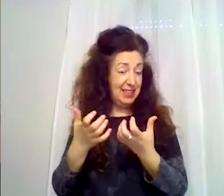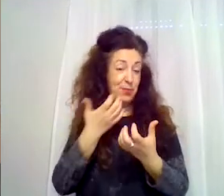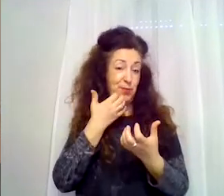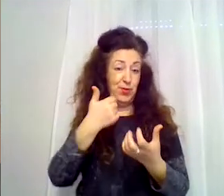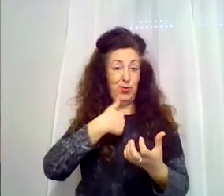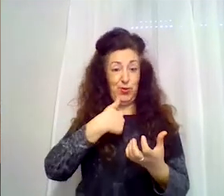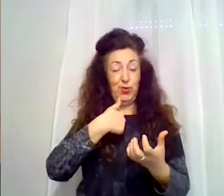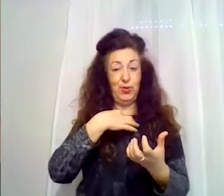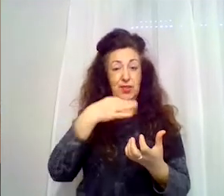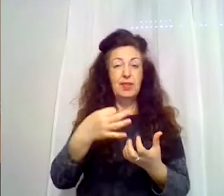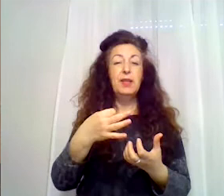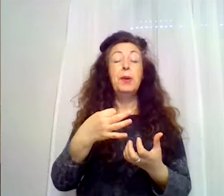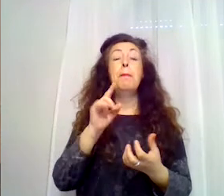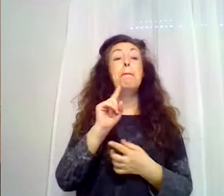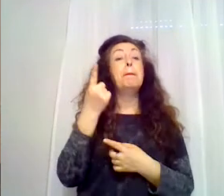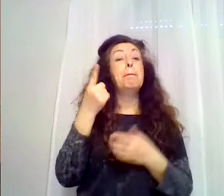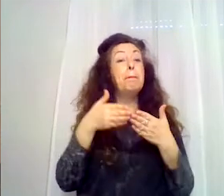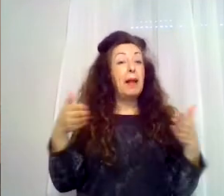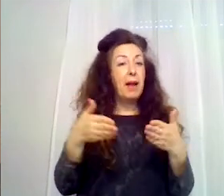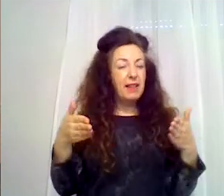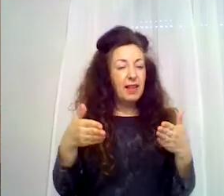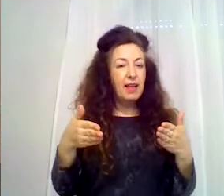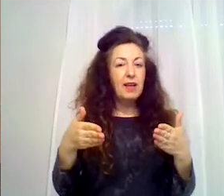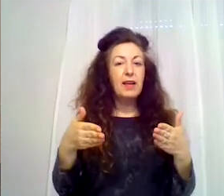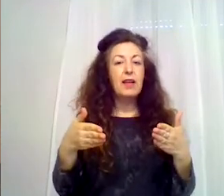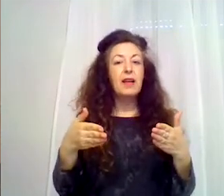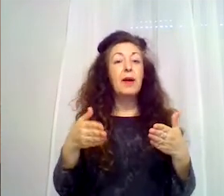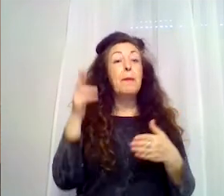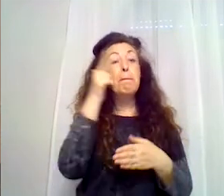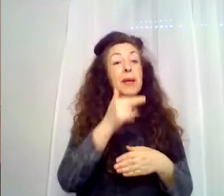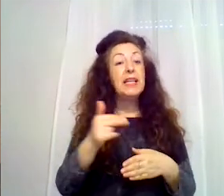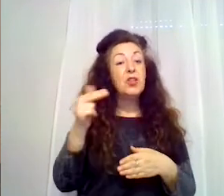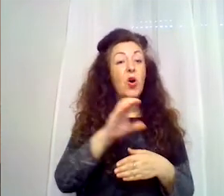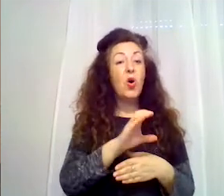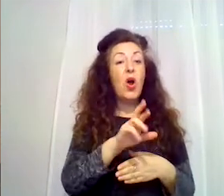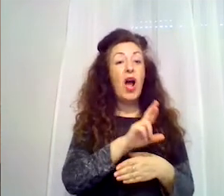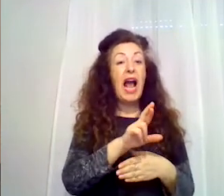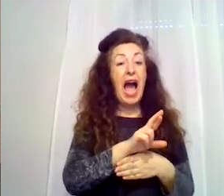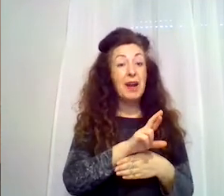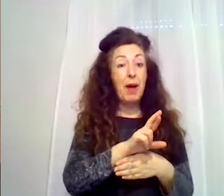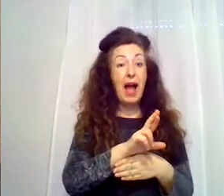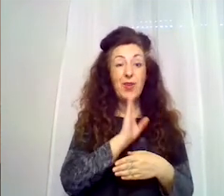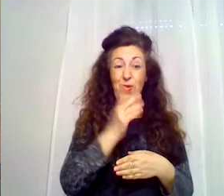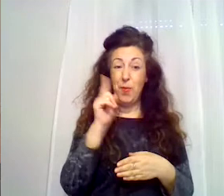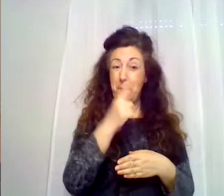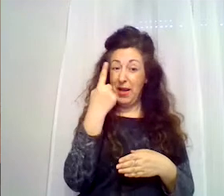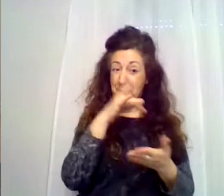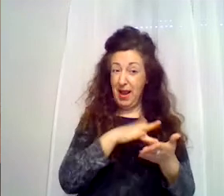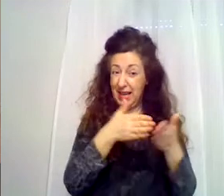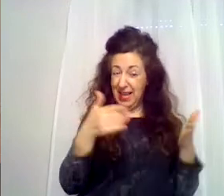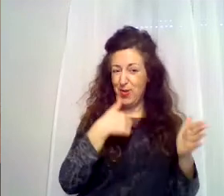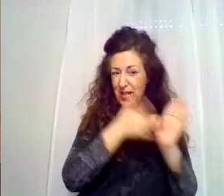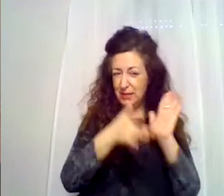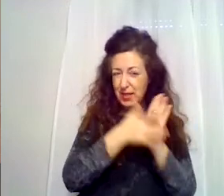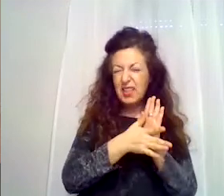que hoy se dice muy habitualmente, que los estados tienen un fondo de reptiles para defender al propio Estado. Naturalmente el Estado tiene que